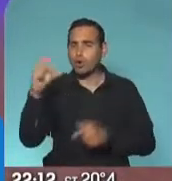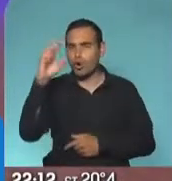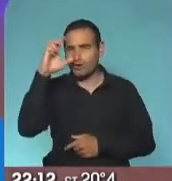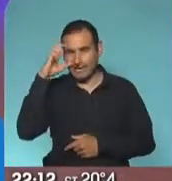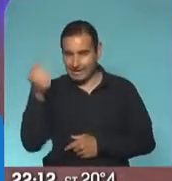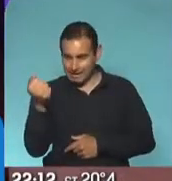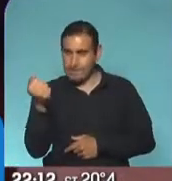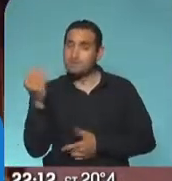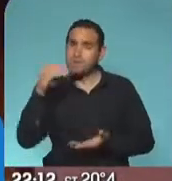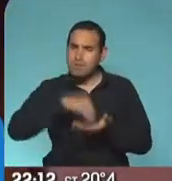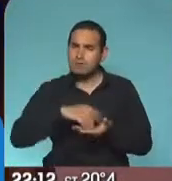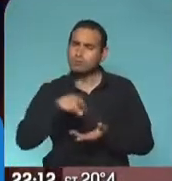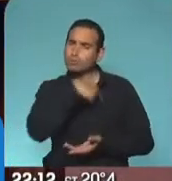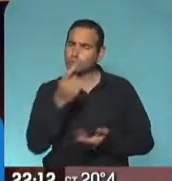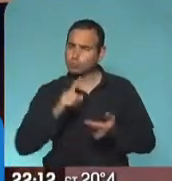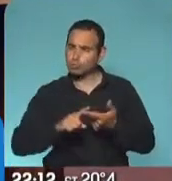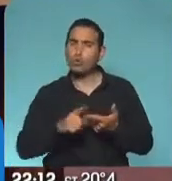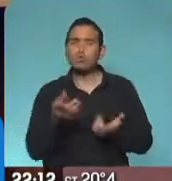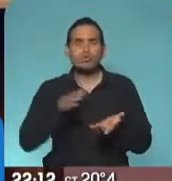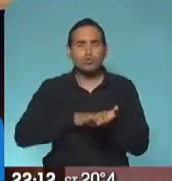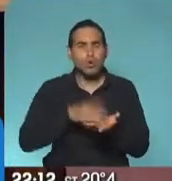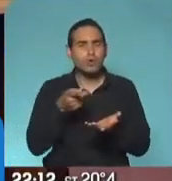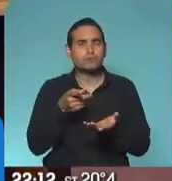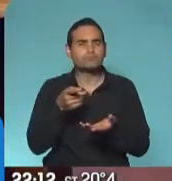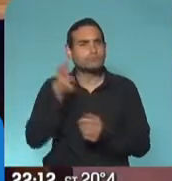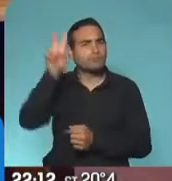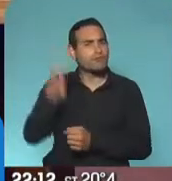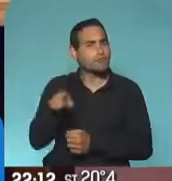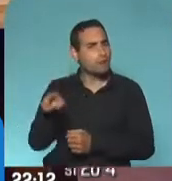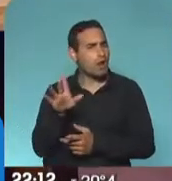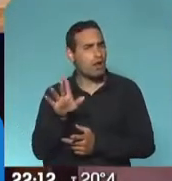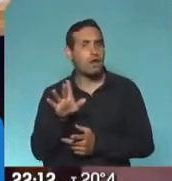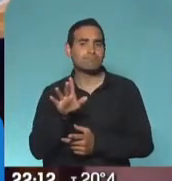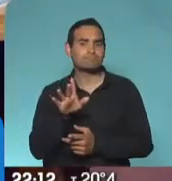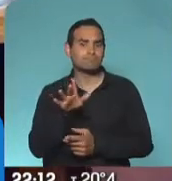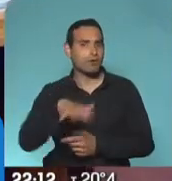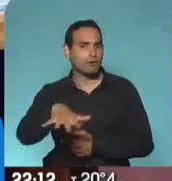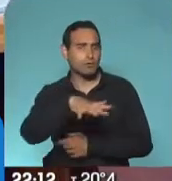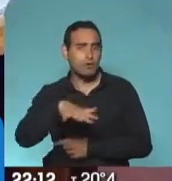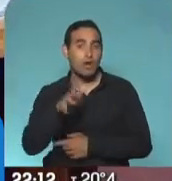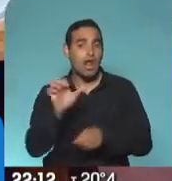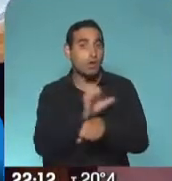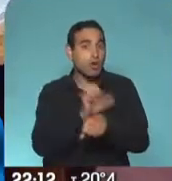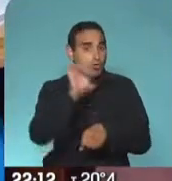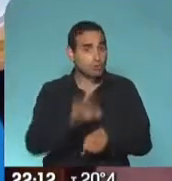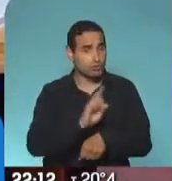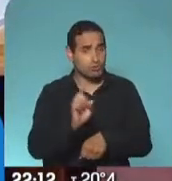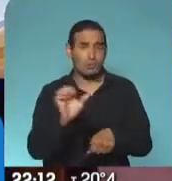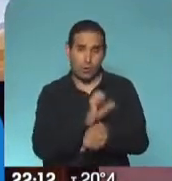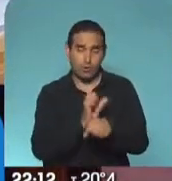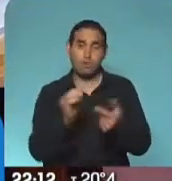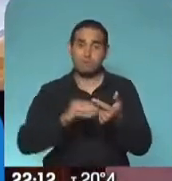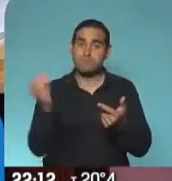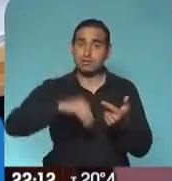hay otra cosa que tiene que ver con el factor venezolano en la región y que hace ya no solo a Ecuador, sino también a